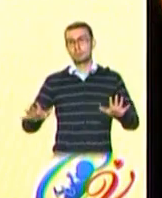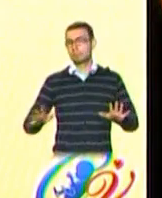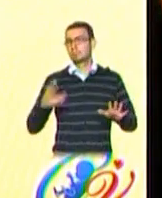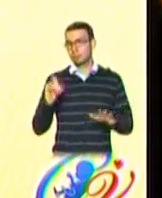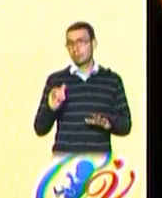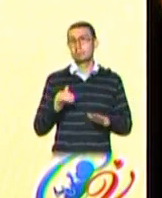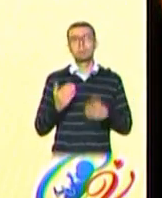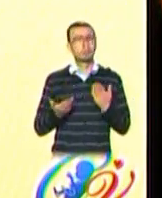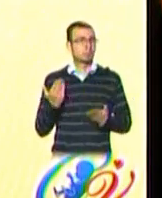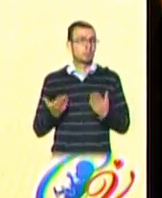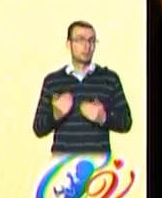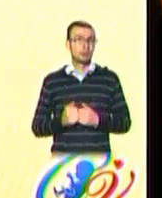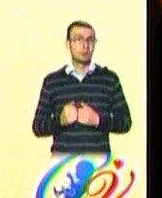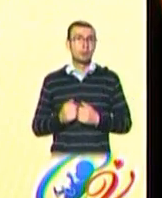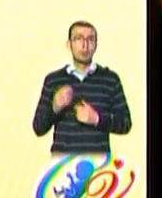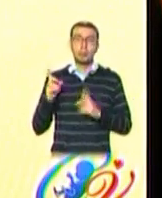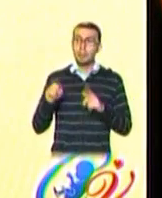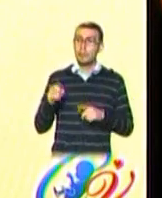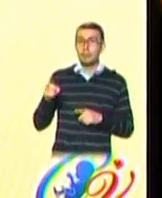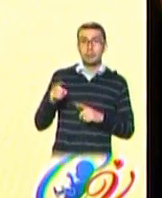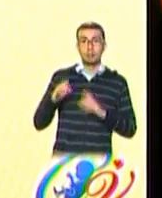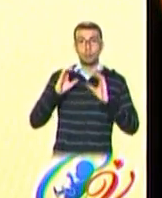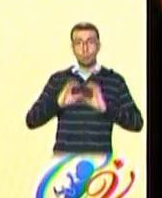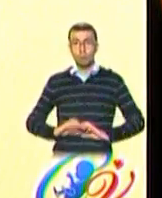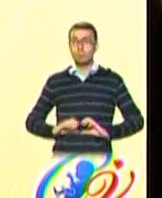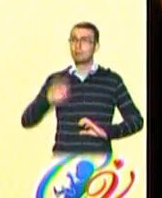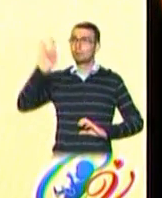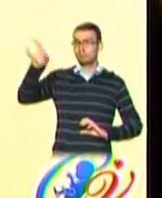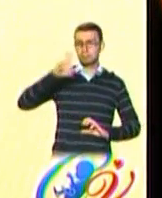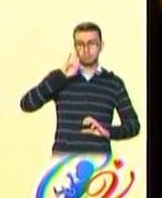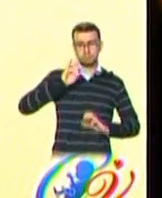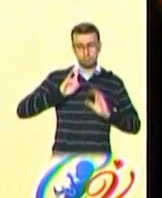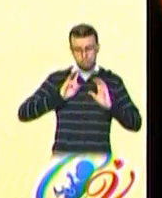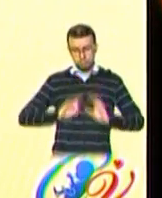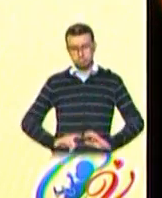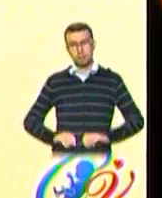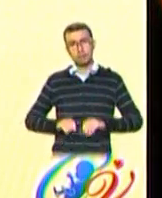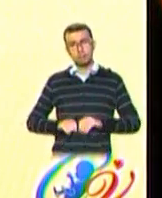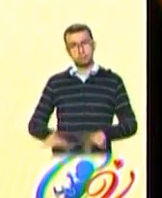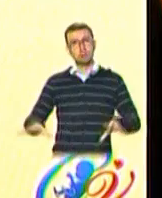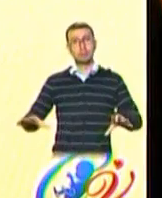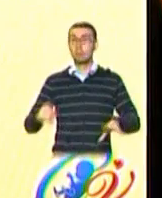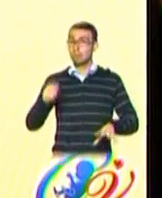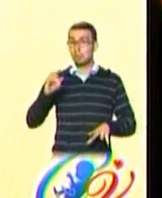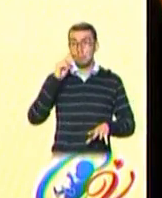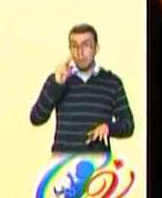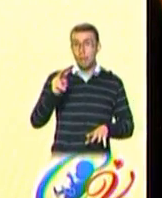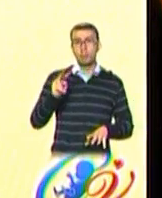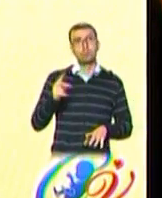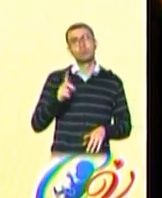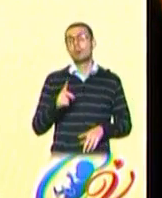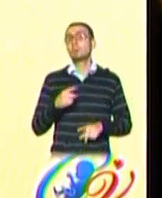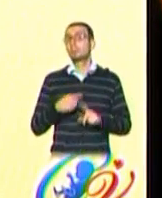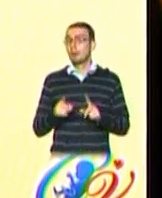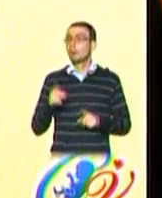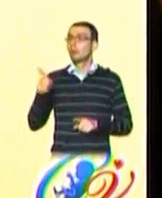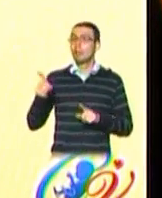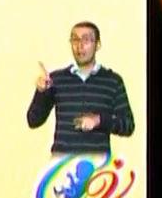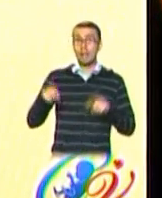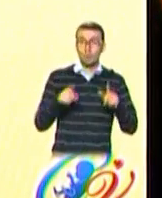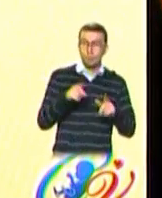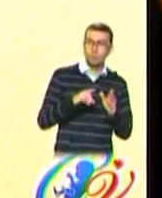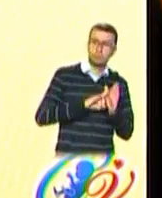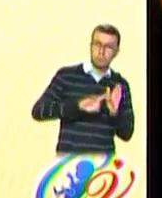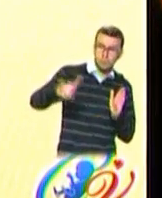se propaga por el cuerpo y se aterriza en la tierra. Esto no lo vemos, pero ya hay equipos que lo miden.